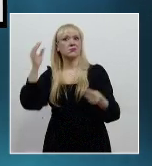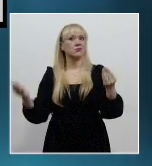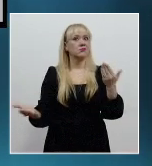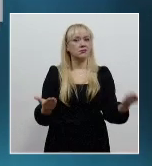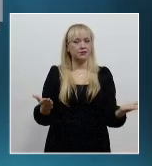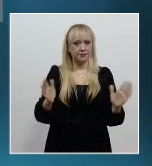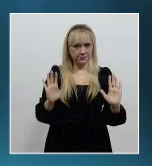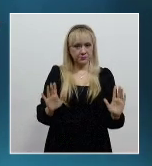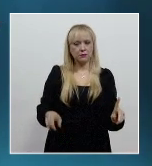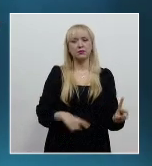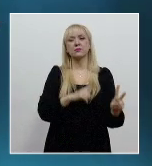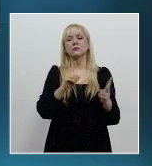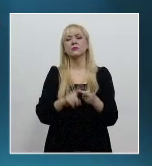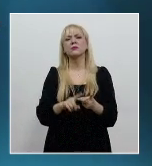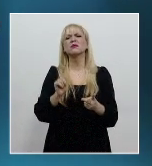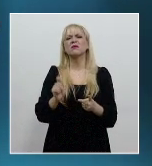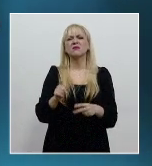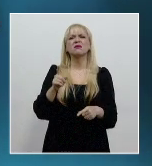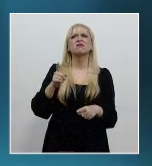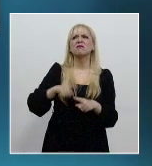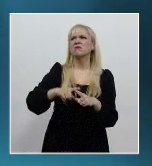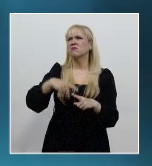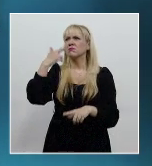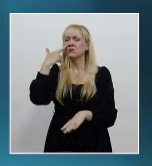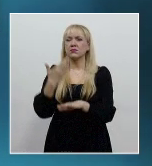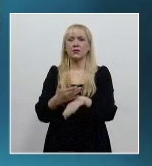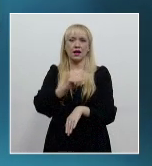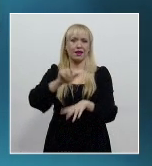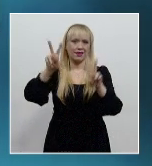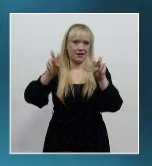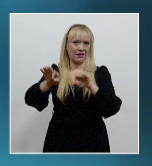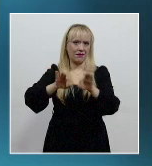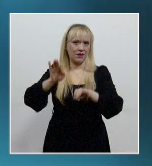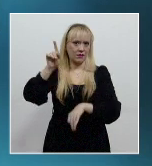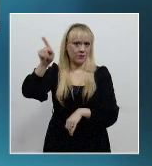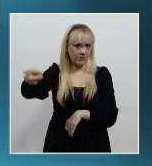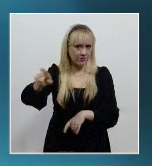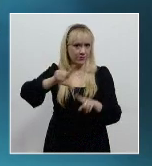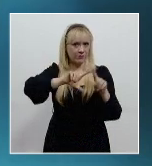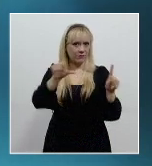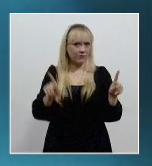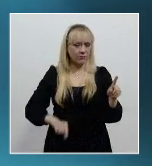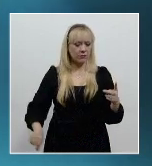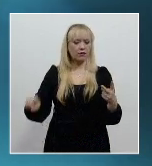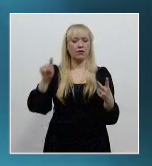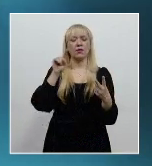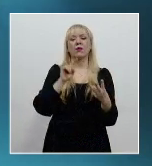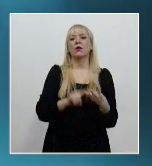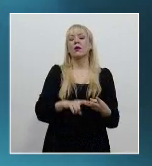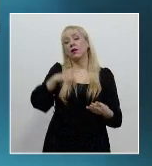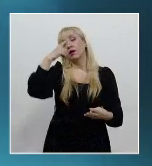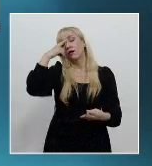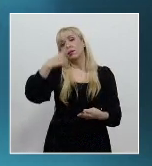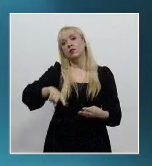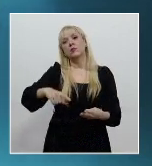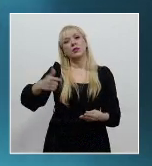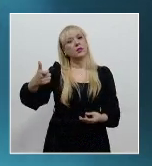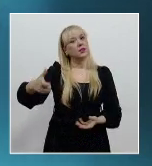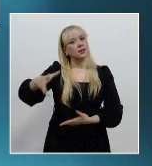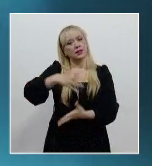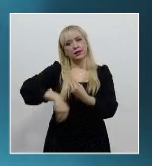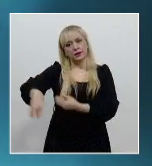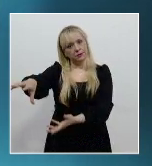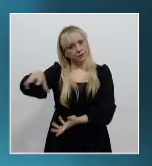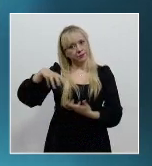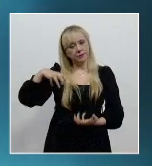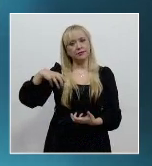que determina qué es competencia federal en materia laboral. Conocer de los asuntos en los que se reclama la devolución del saldo de